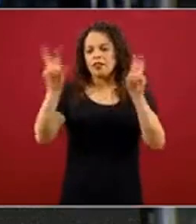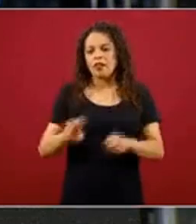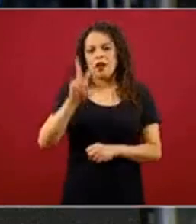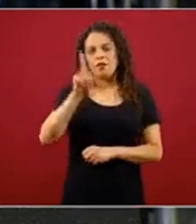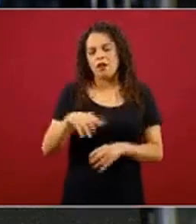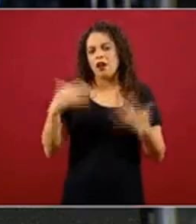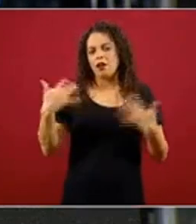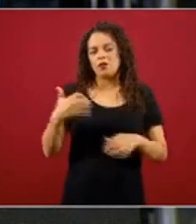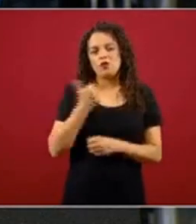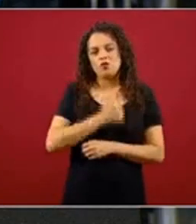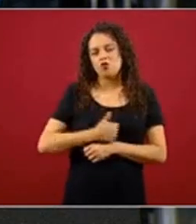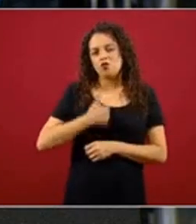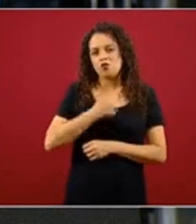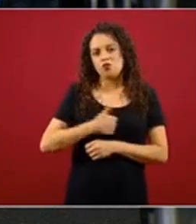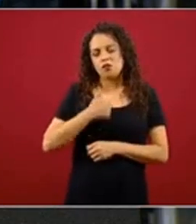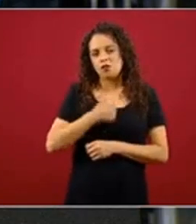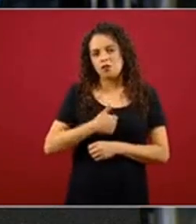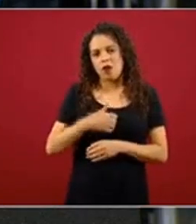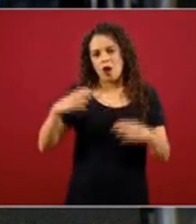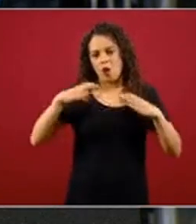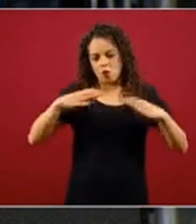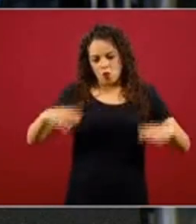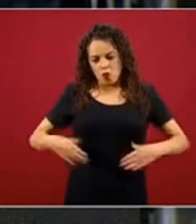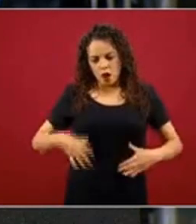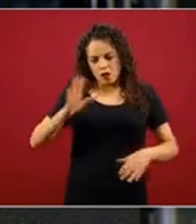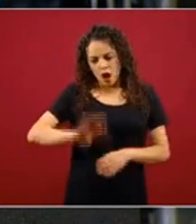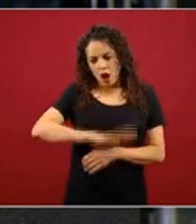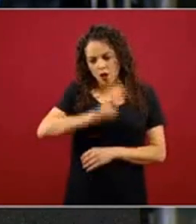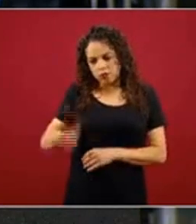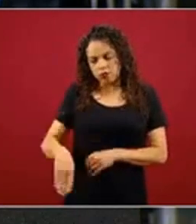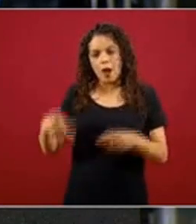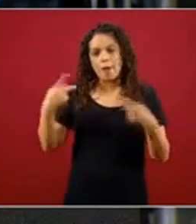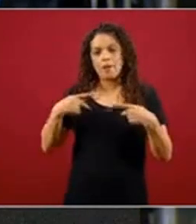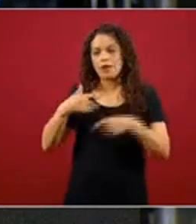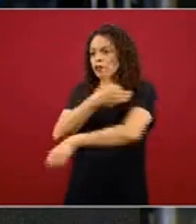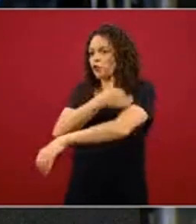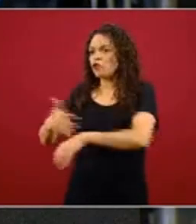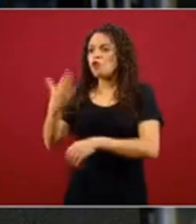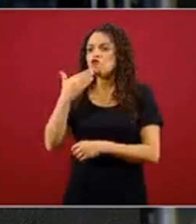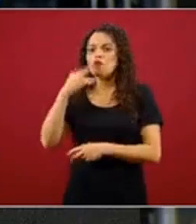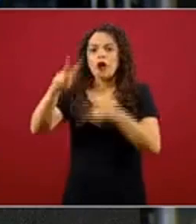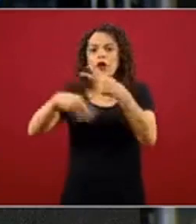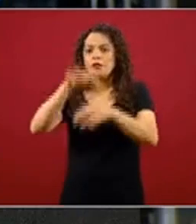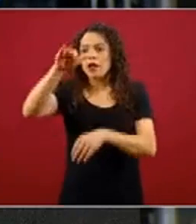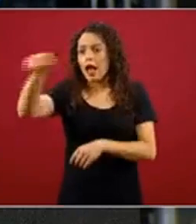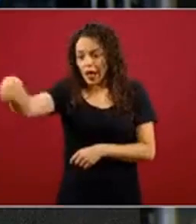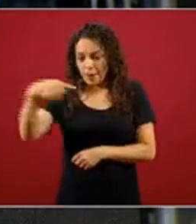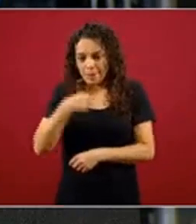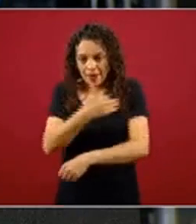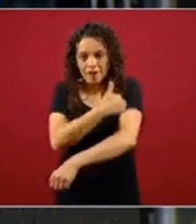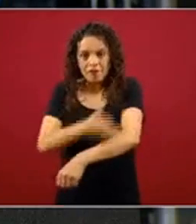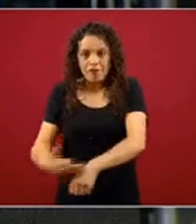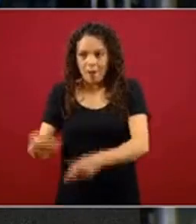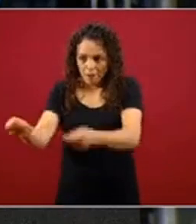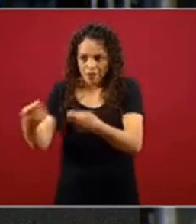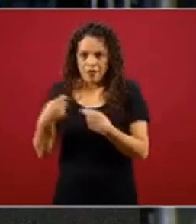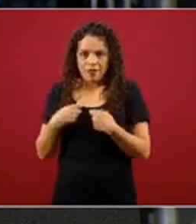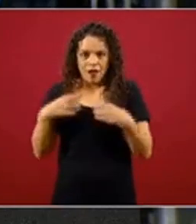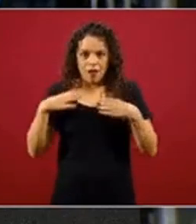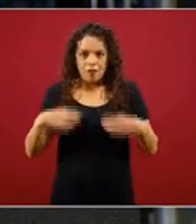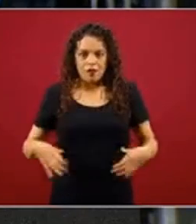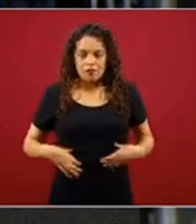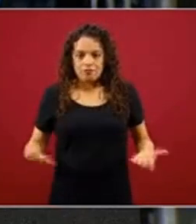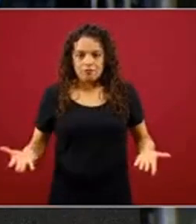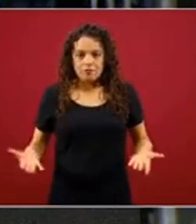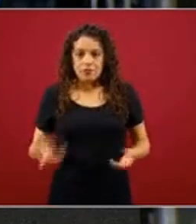Los cadáveres, los cuerpos que no se reclaman. Hay una cifra, hay un dato de cuántos cuerpos no se